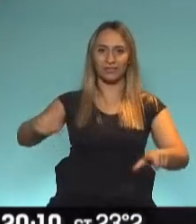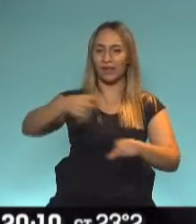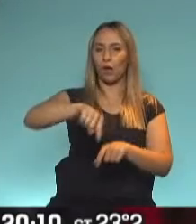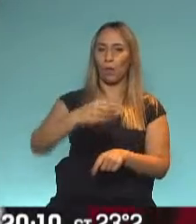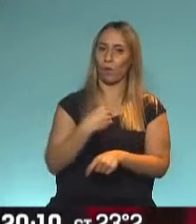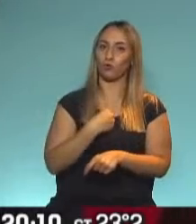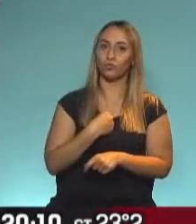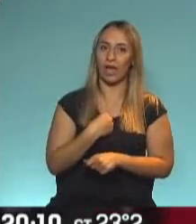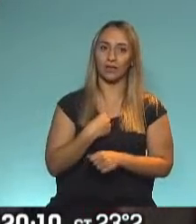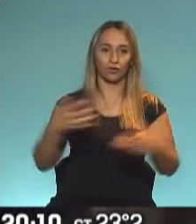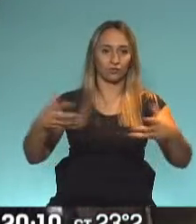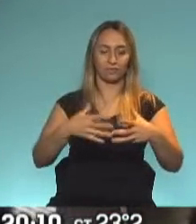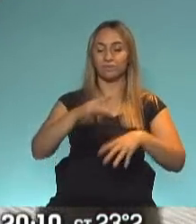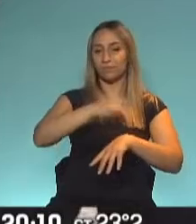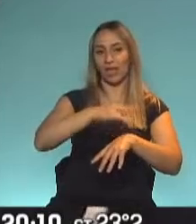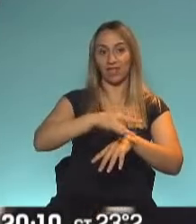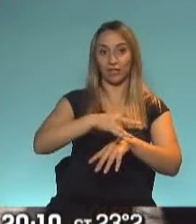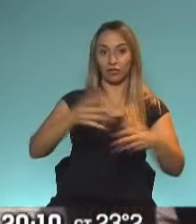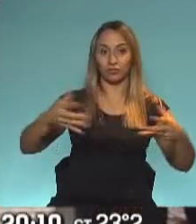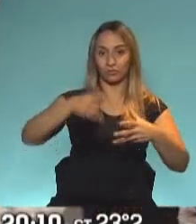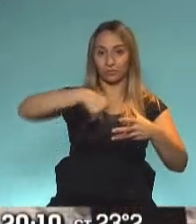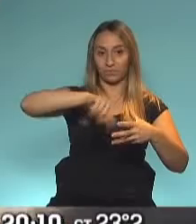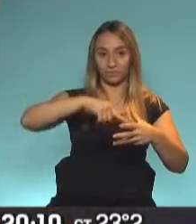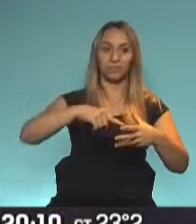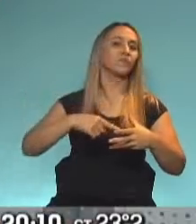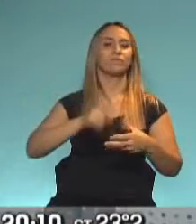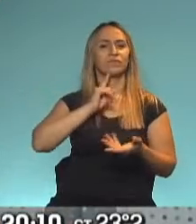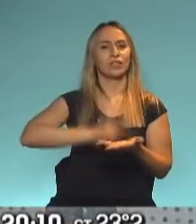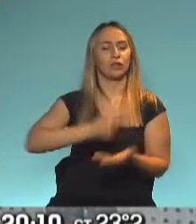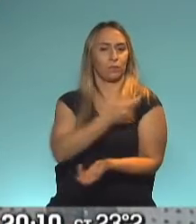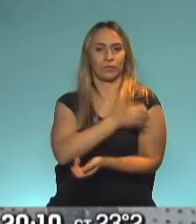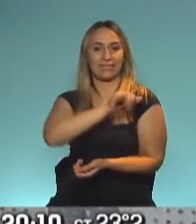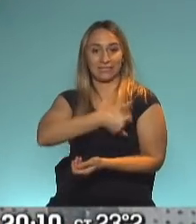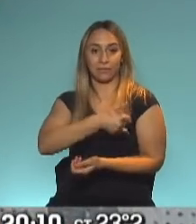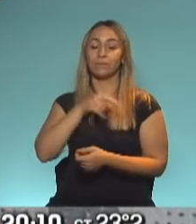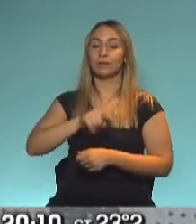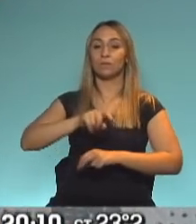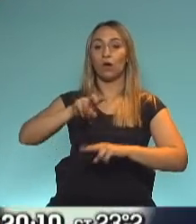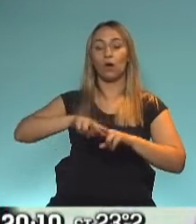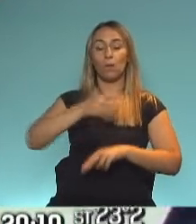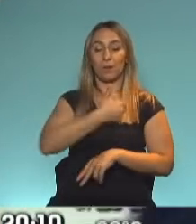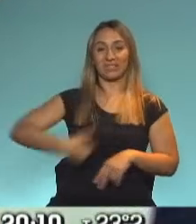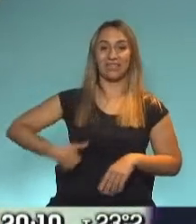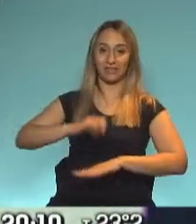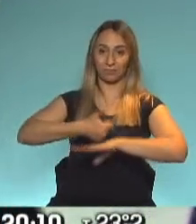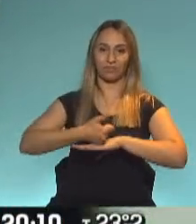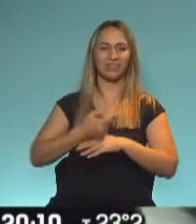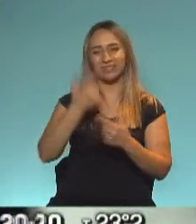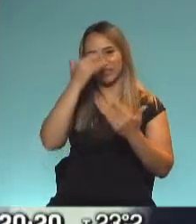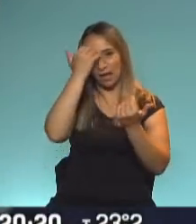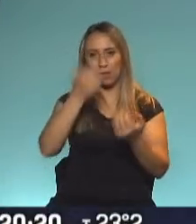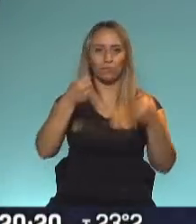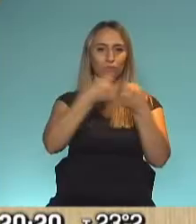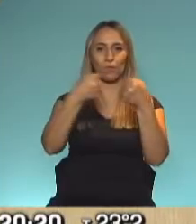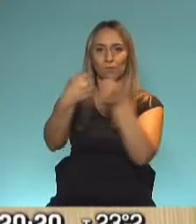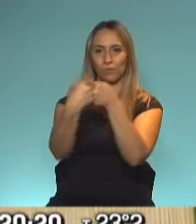voluntarios del sistema de salud que han decidido aplicársela. Allí estaba el jefe de Estado saludando con el puño a cada uno de los